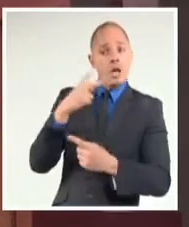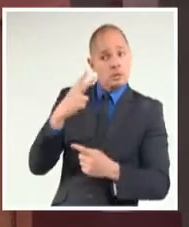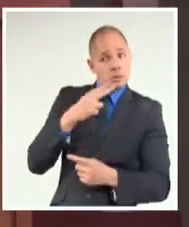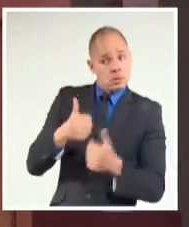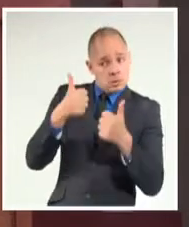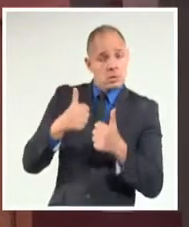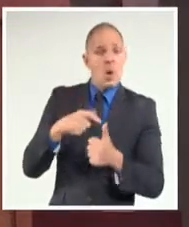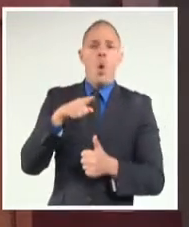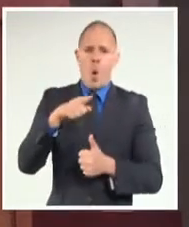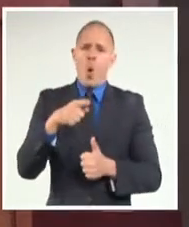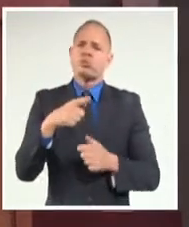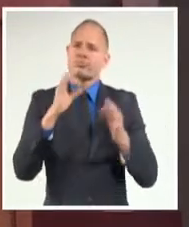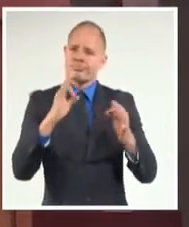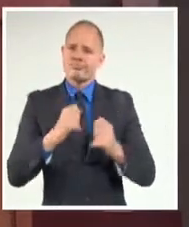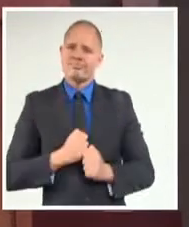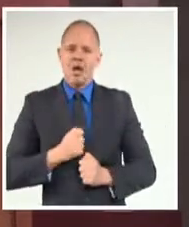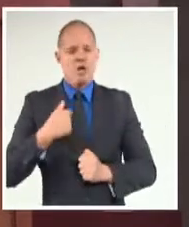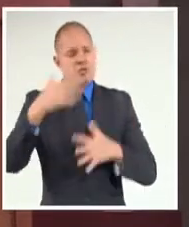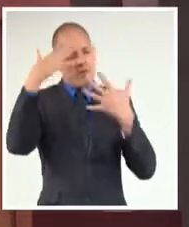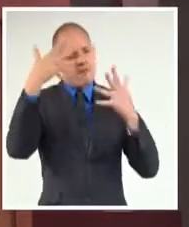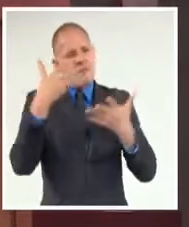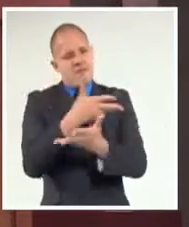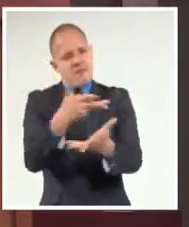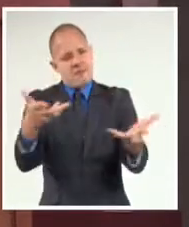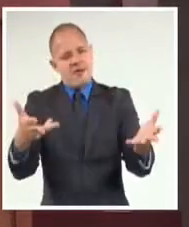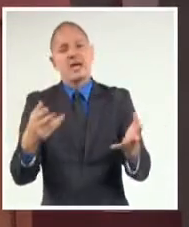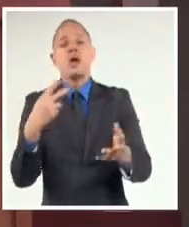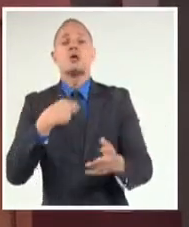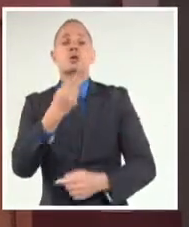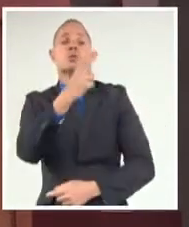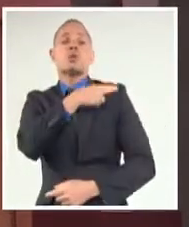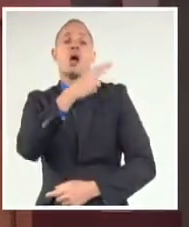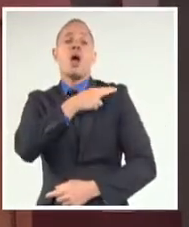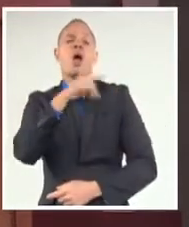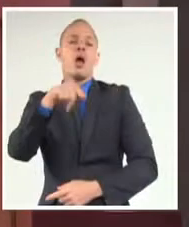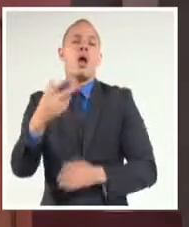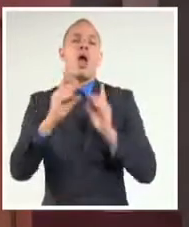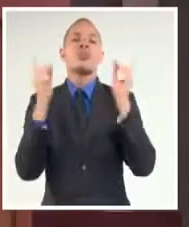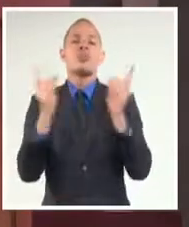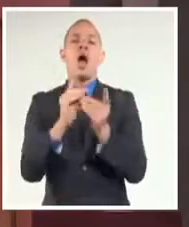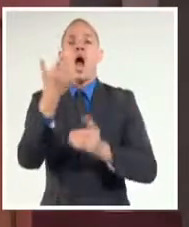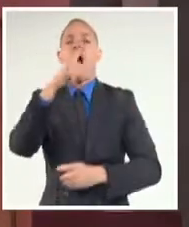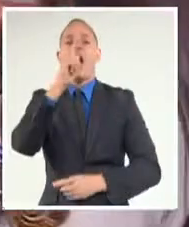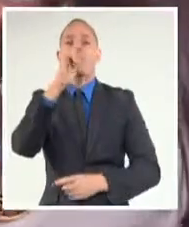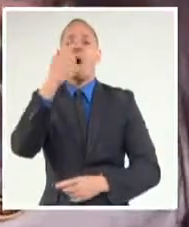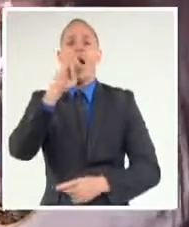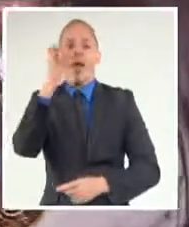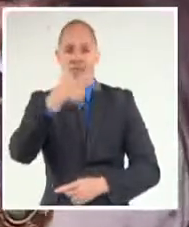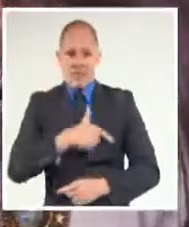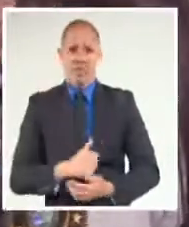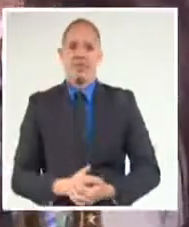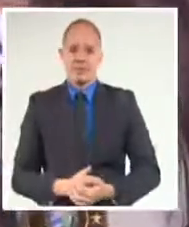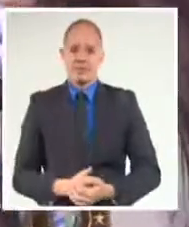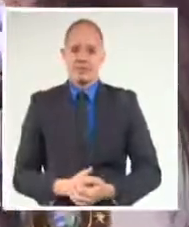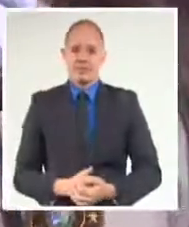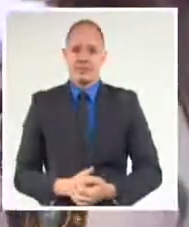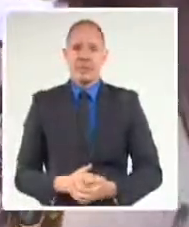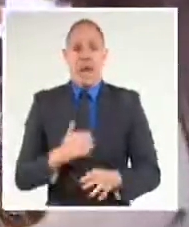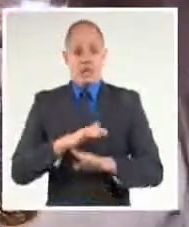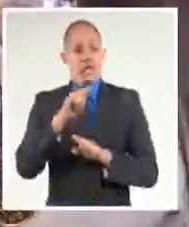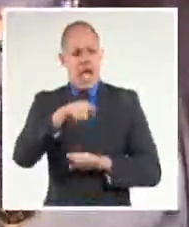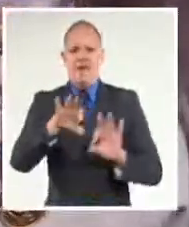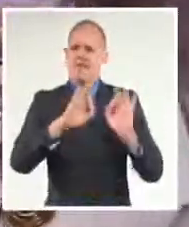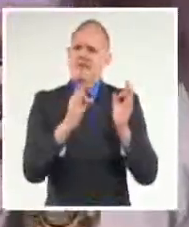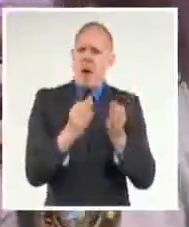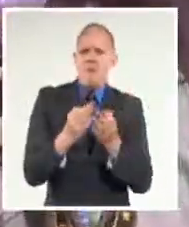patria. Fraternalmente, Nelson Cordobés Reyes, jefe de la Aduana General de la República. En presencia de